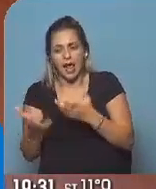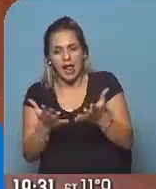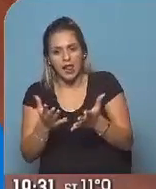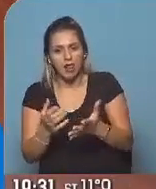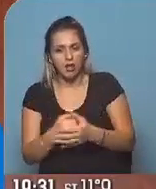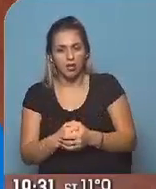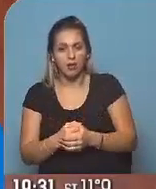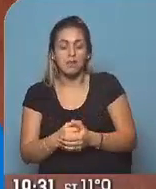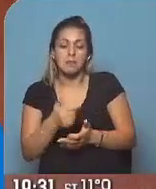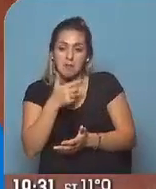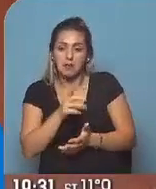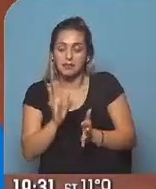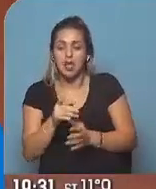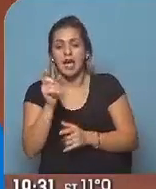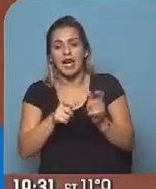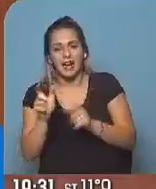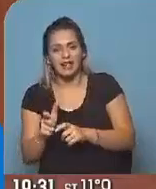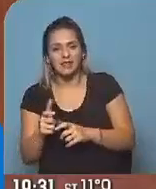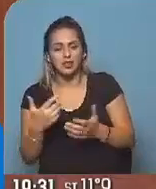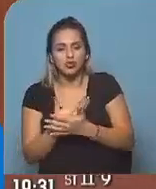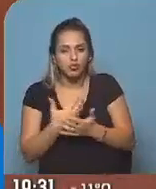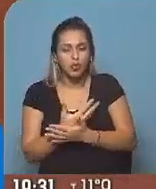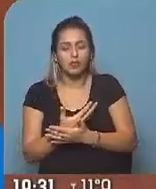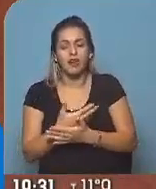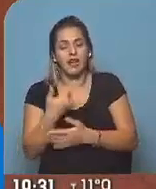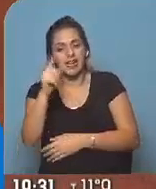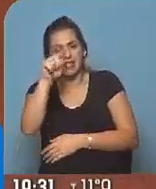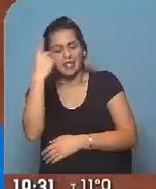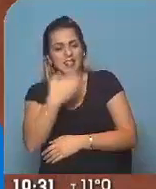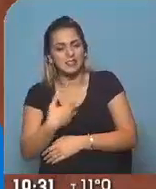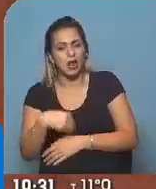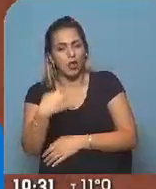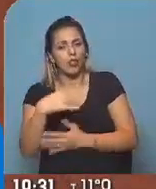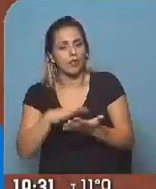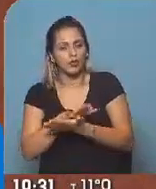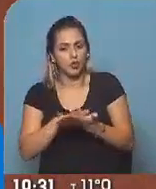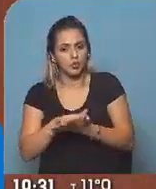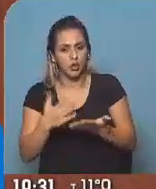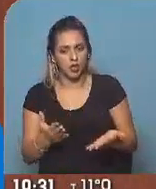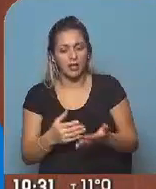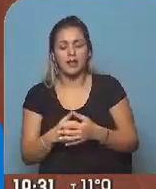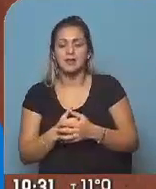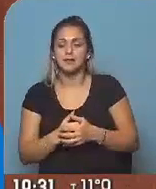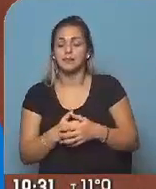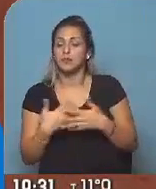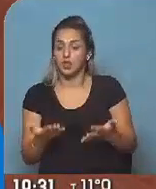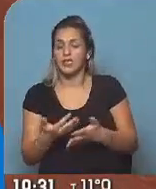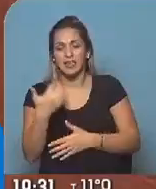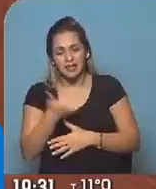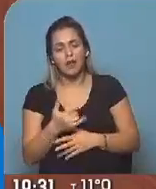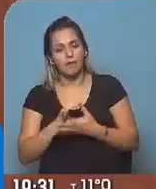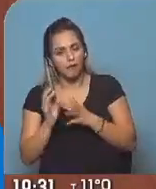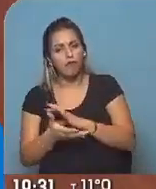es apropiado. Es decir, la gente está padeciendo un flagelo y el Estado tiene que solucionar ese flagelo. Y tiene medios para